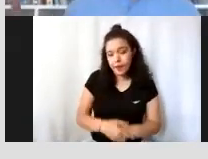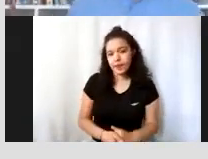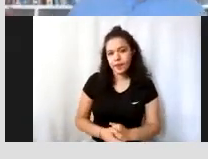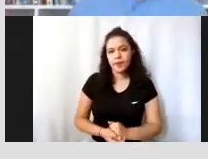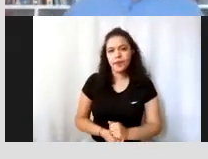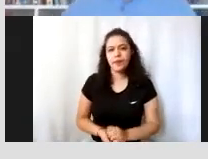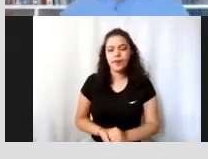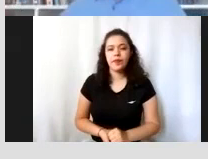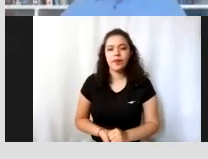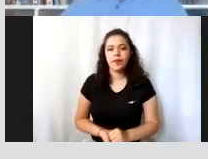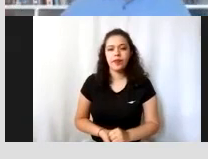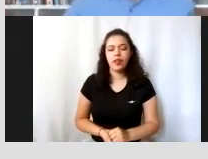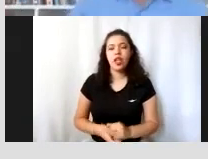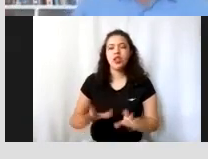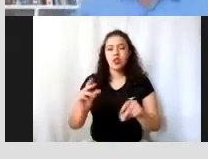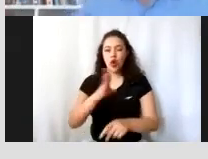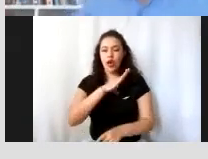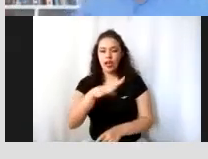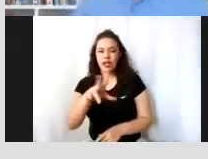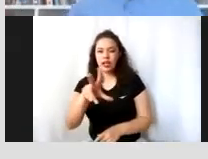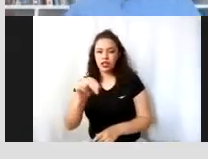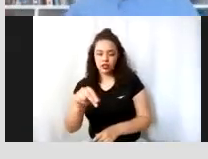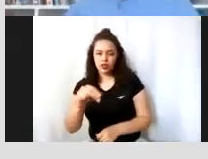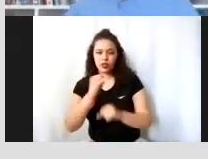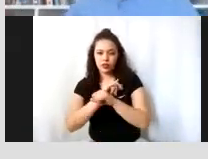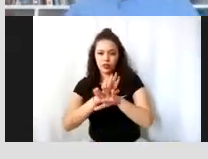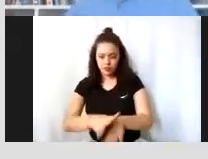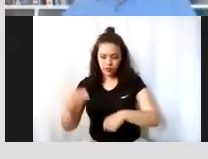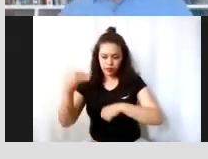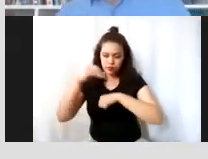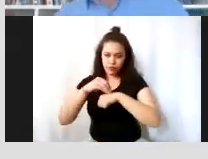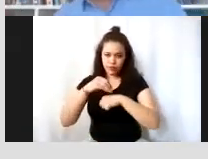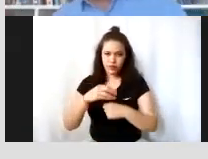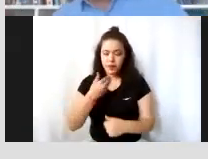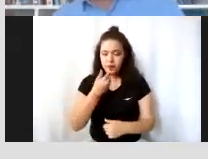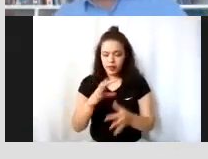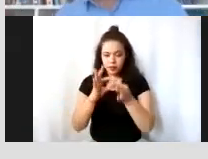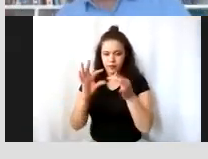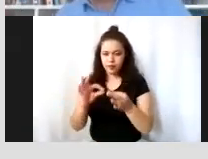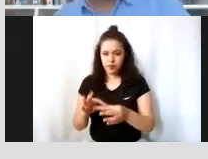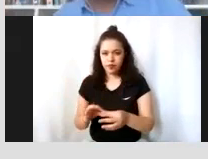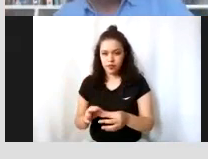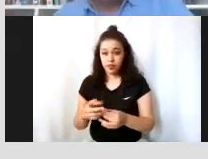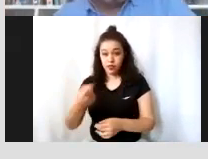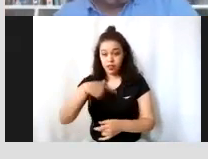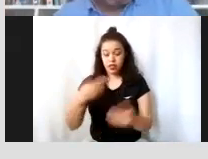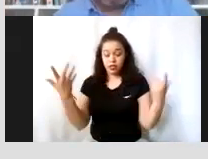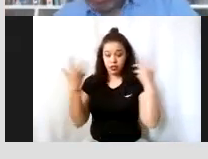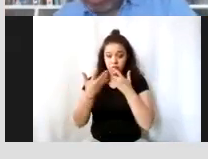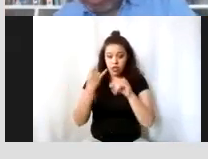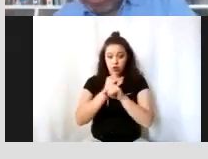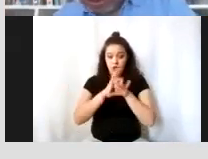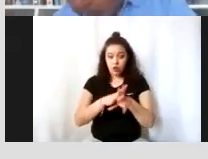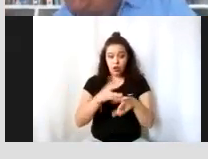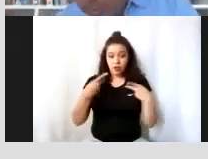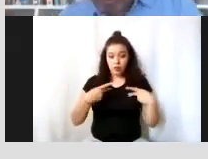No señalen de manera genérica INE, sino desglosen los datos. Les digo, y ahí se van a dar cuenta qué cantidad de datos personales